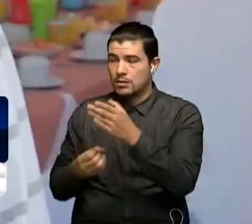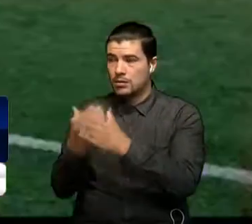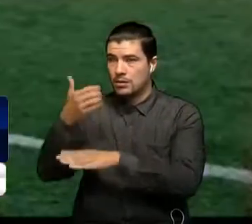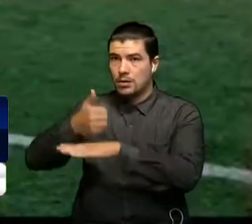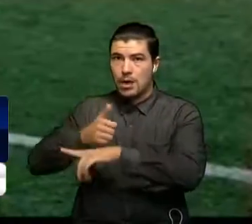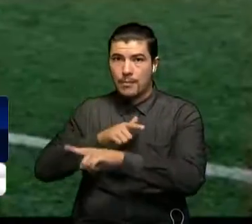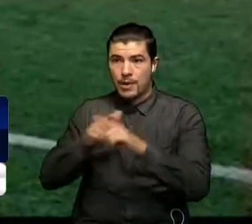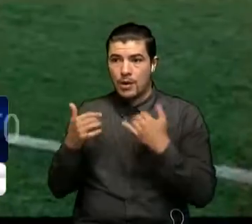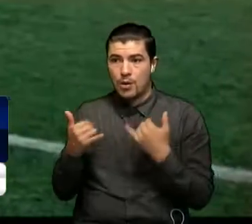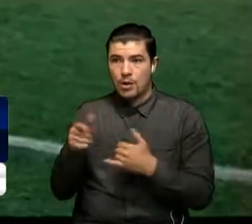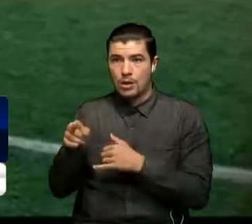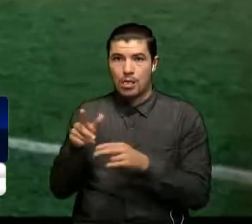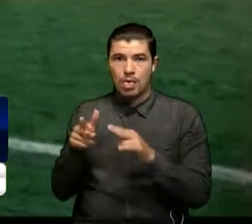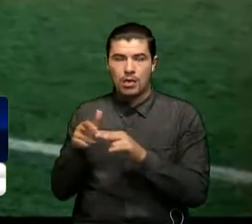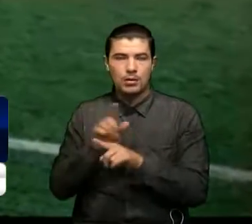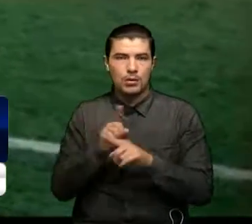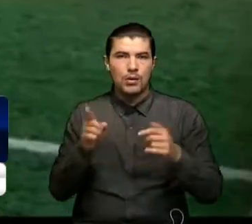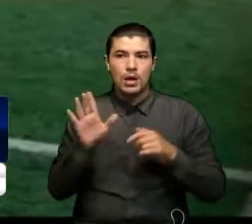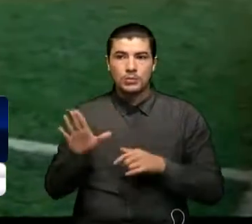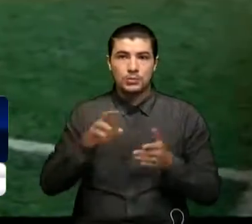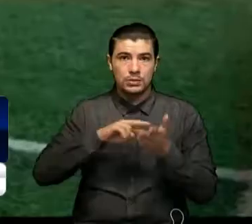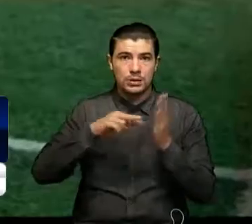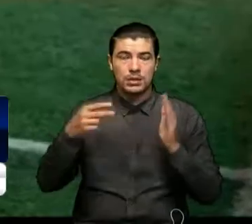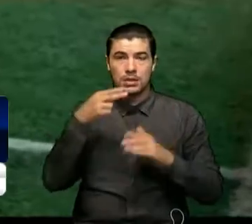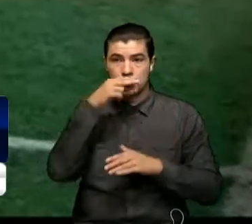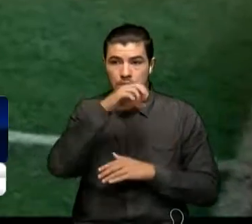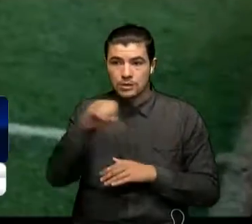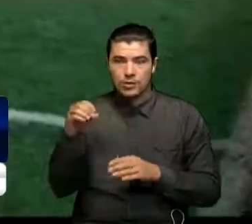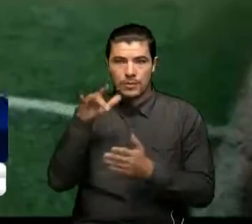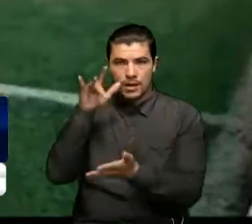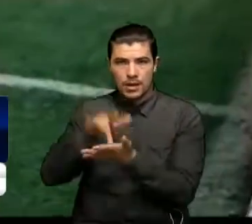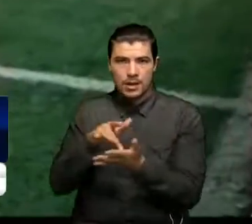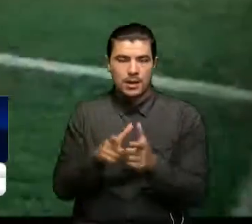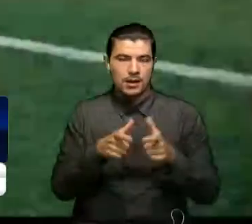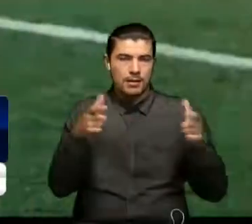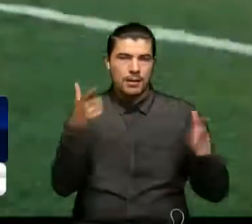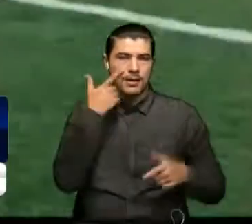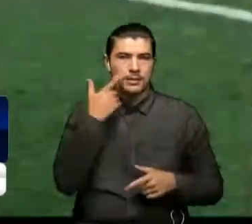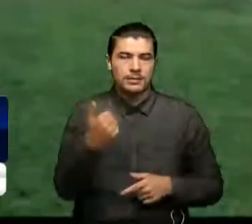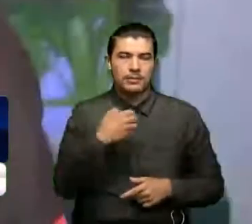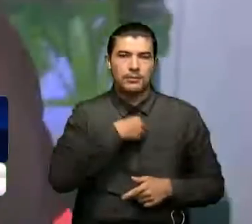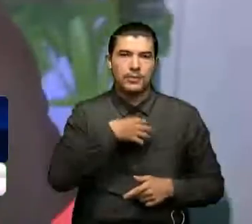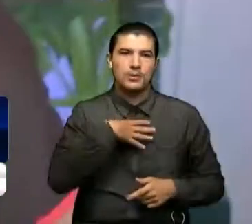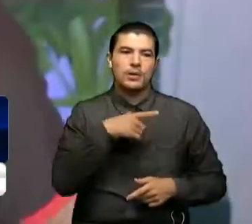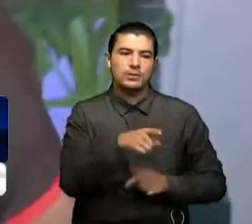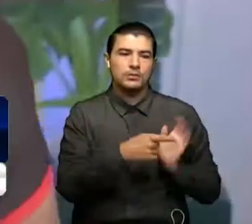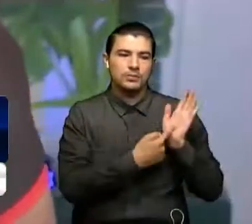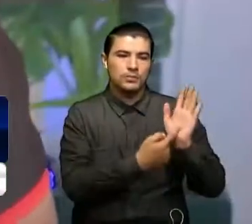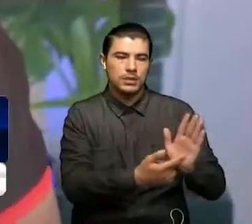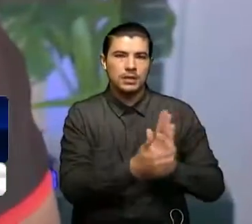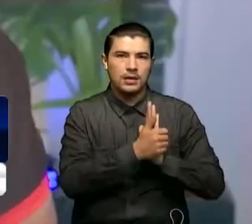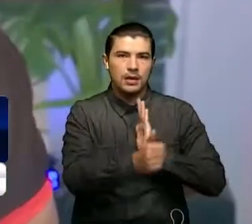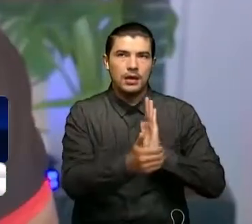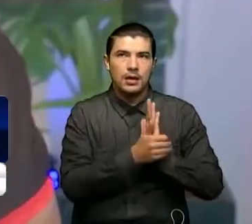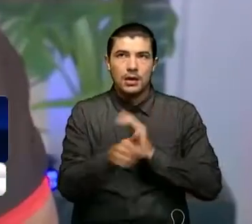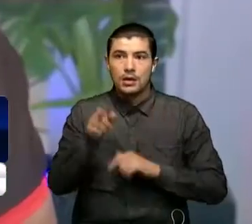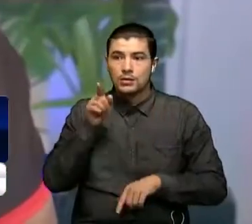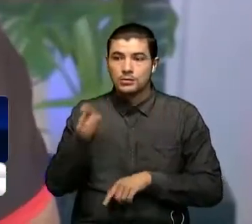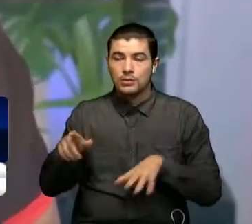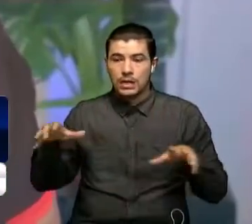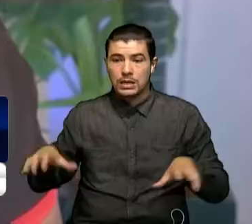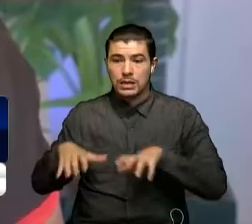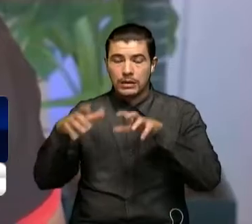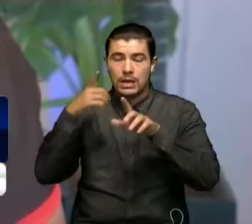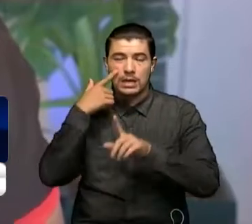una excepción para los técnicos y cada uno de los niños participantes es una gran oportunidad de mostrar su talento esta actividad es impresionante